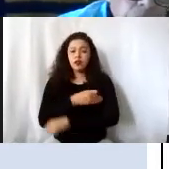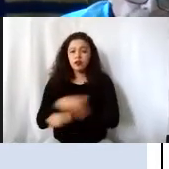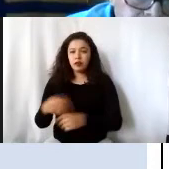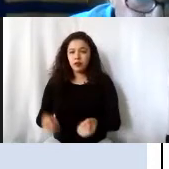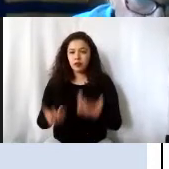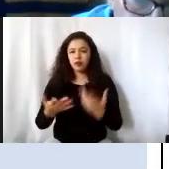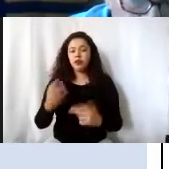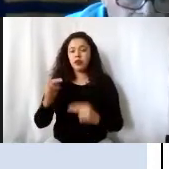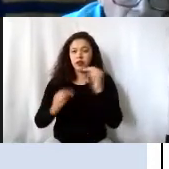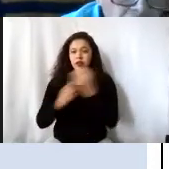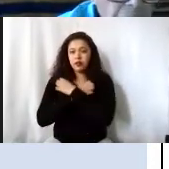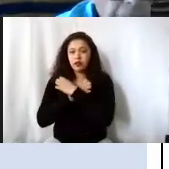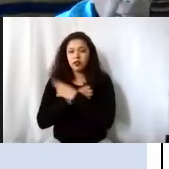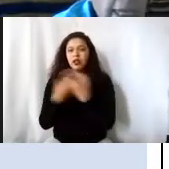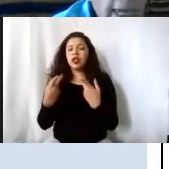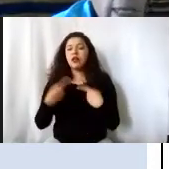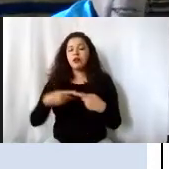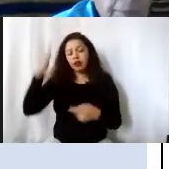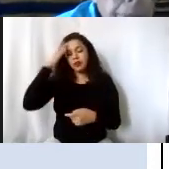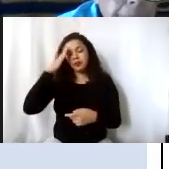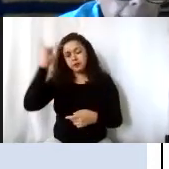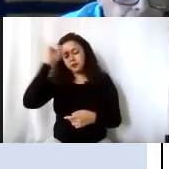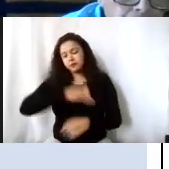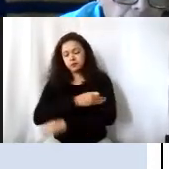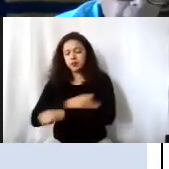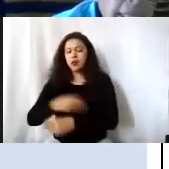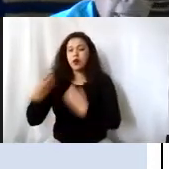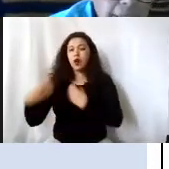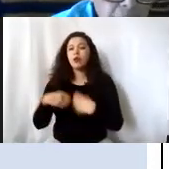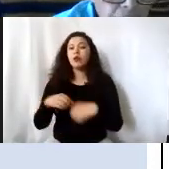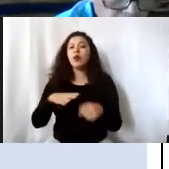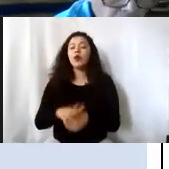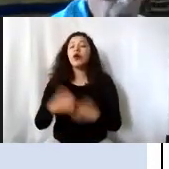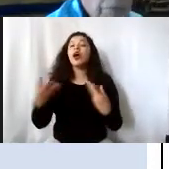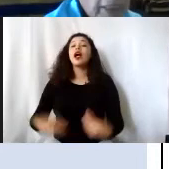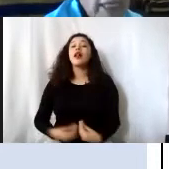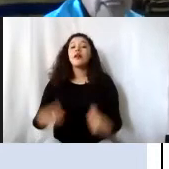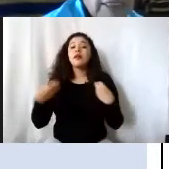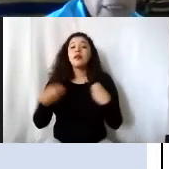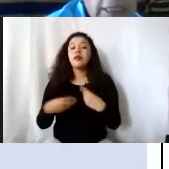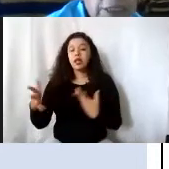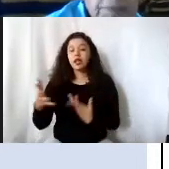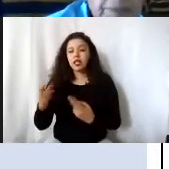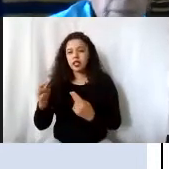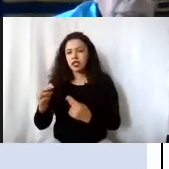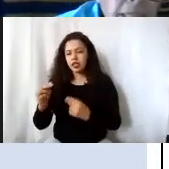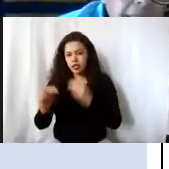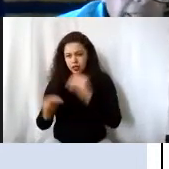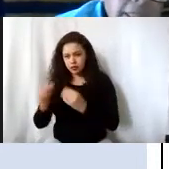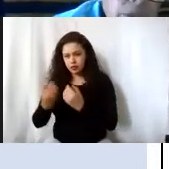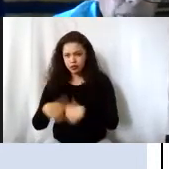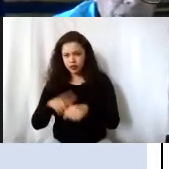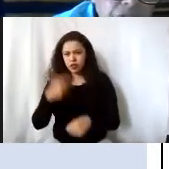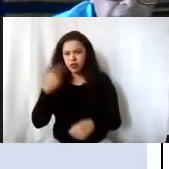y ocupación del jefe de familia, vivienda y clase socioeconómica. Si observamos